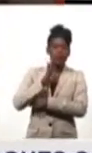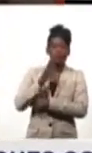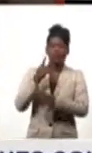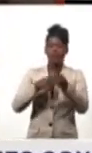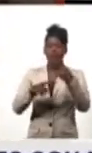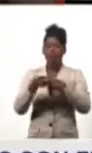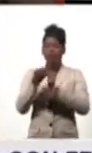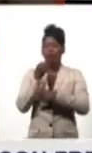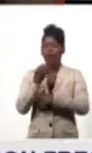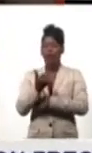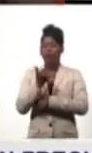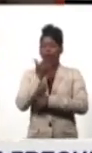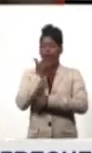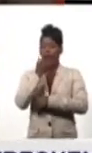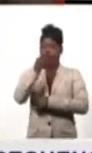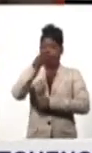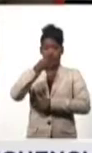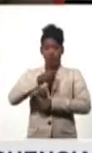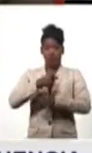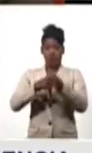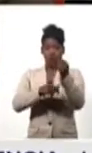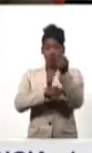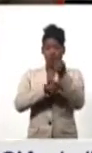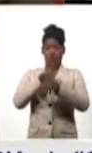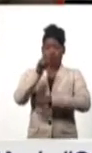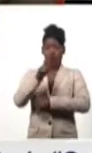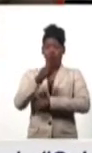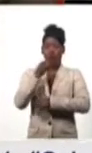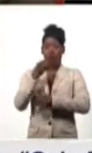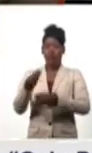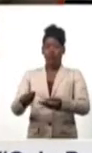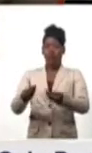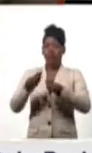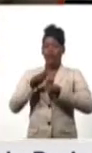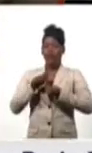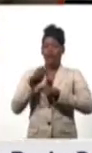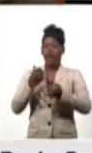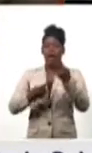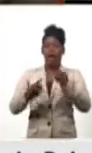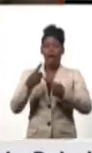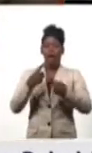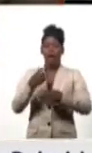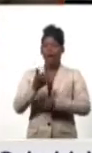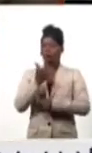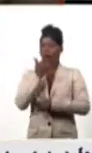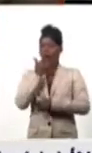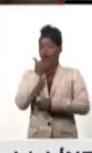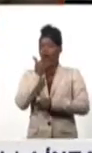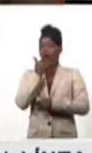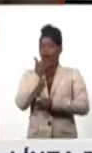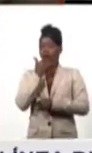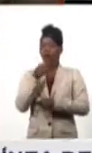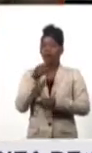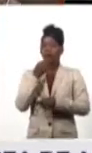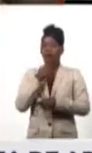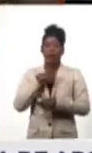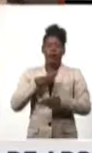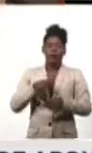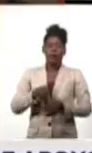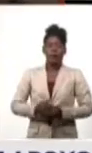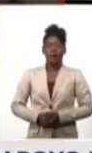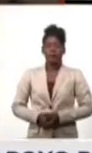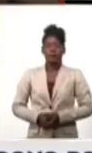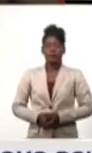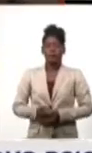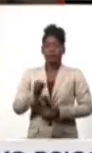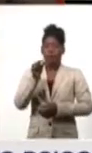la salud del hombre y provoquen determinadas enfermedades. Como en este caso. En este caso, cuando los microorganismos provocan